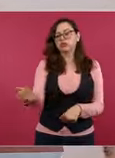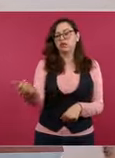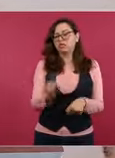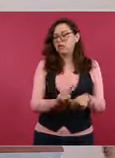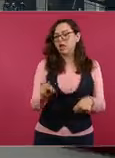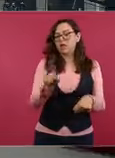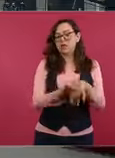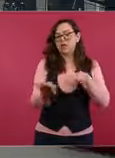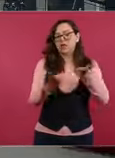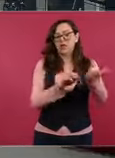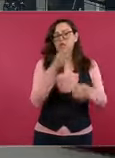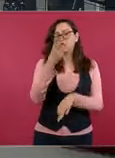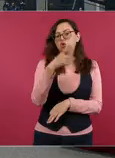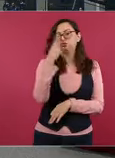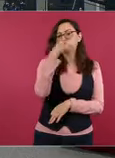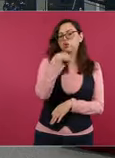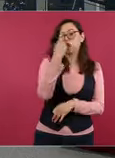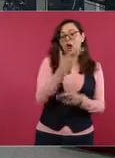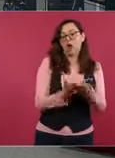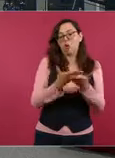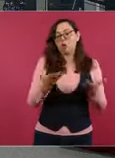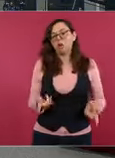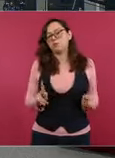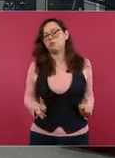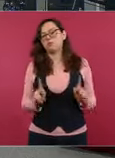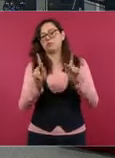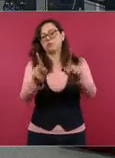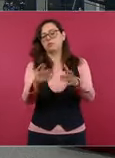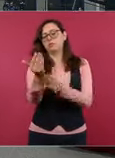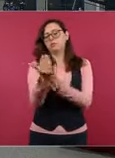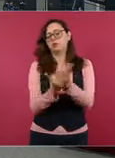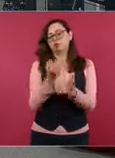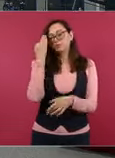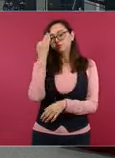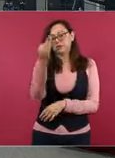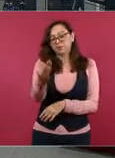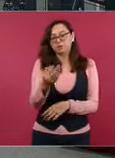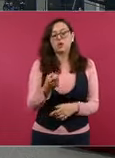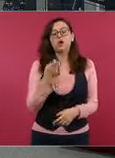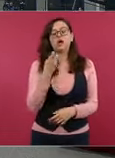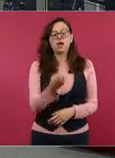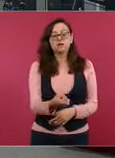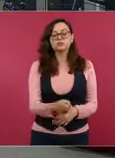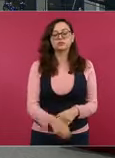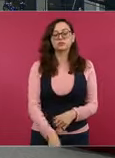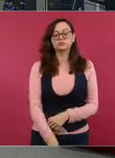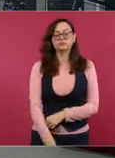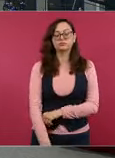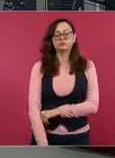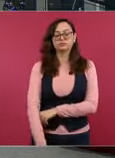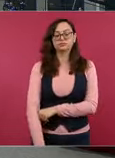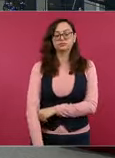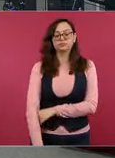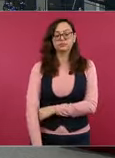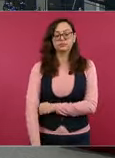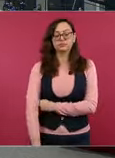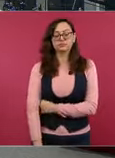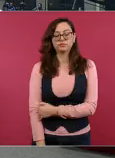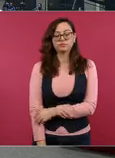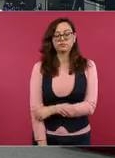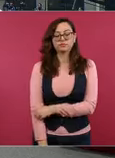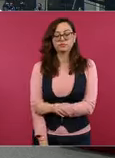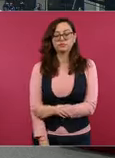Pero bueno, esa es la idea. Presidente, y en otro tema… ¿Tú estás